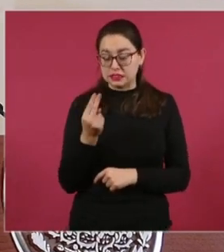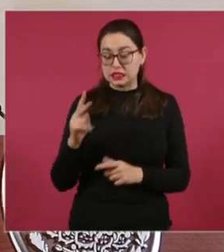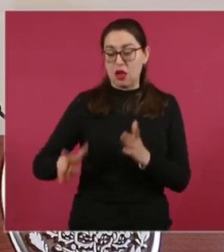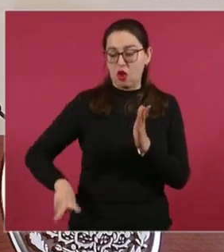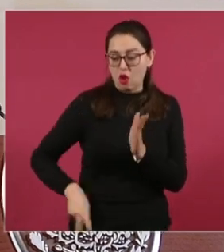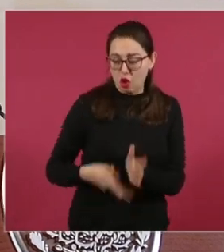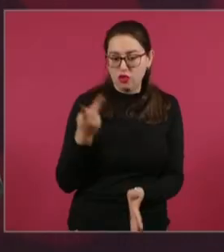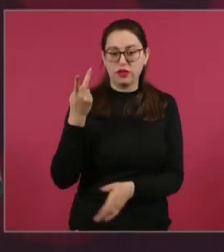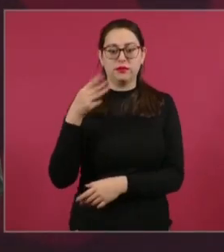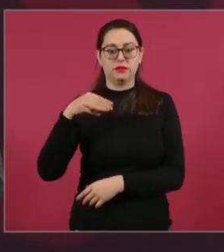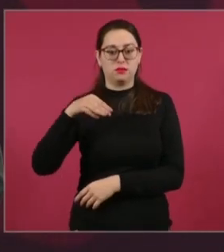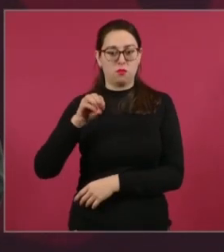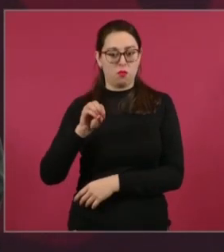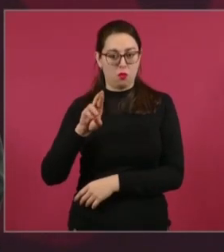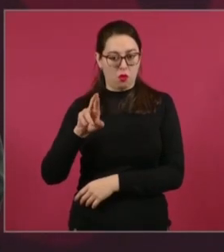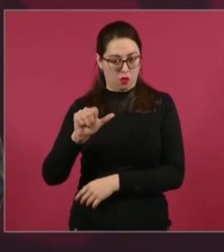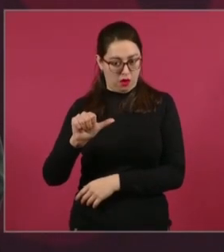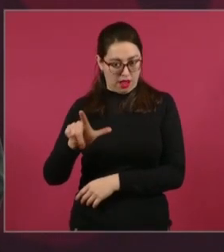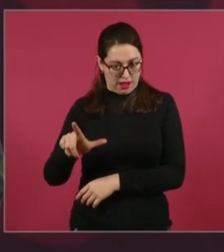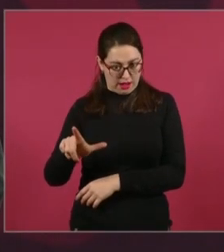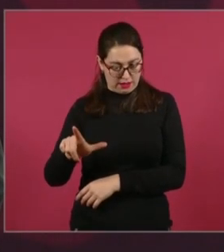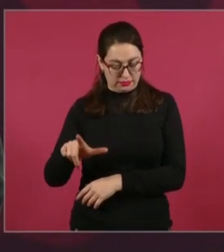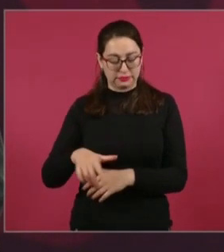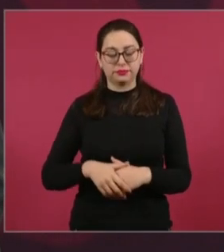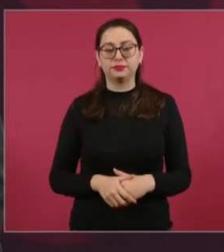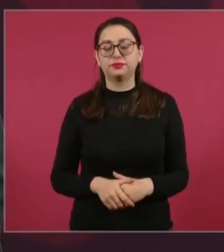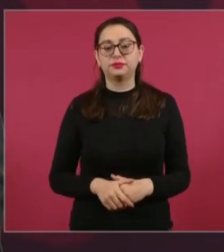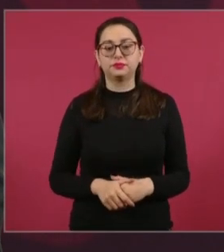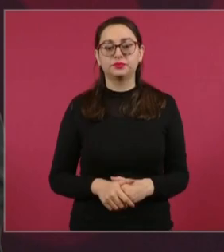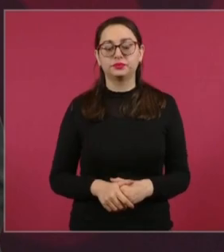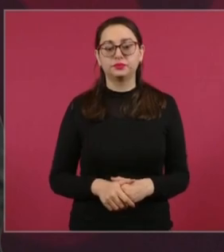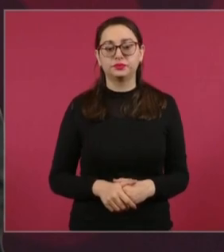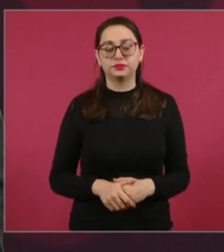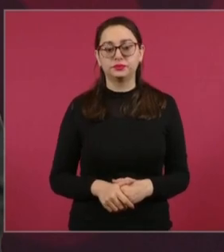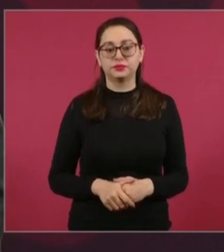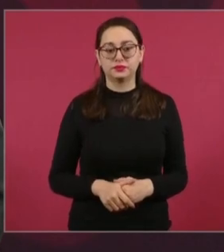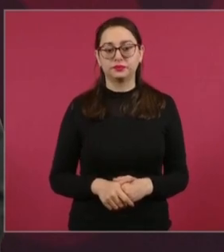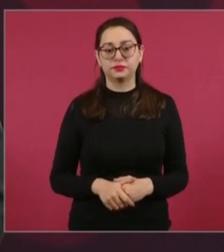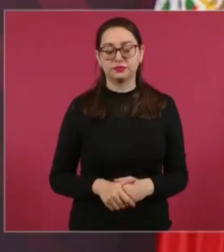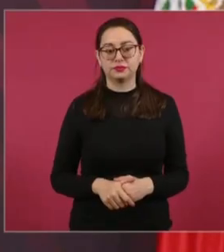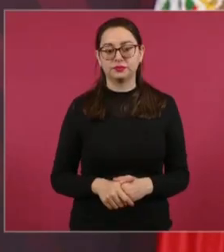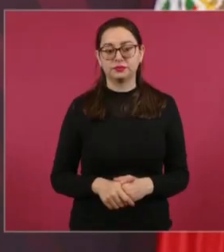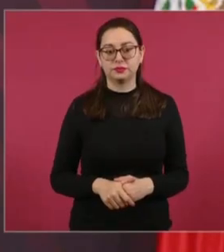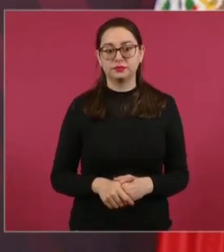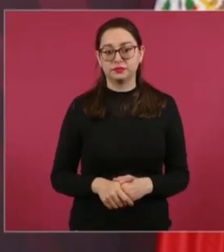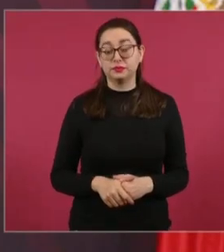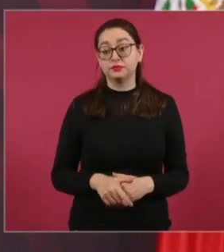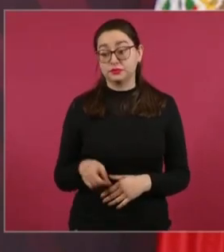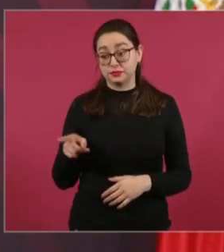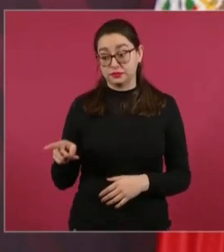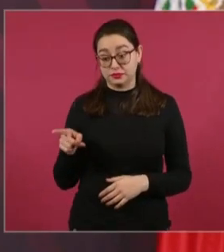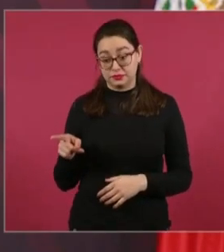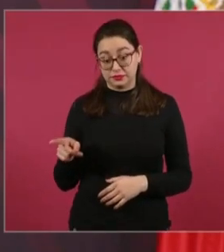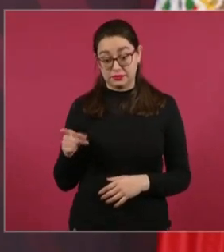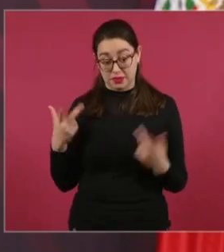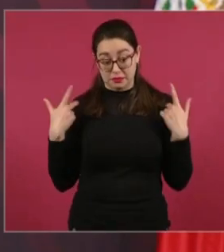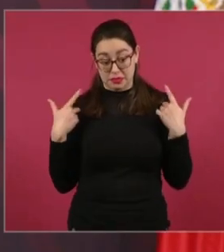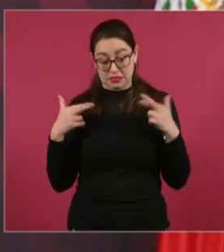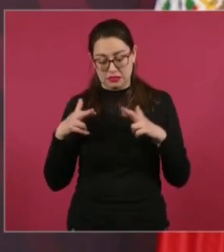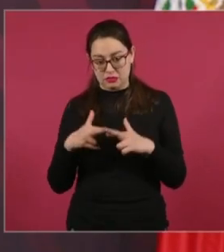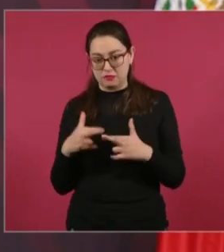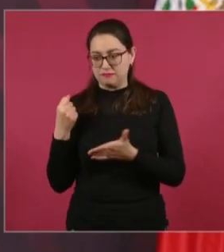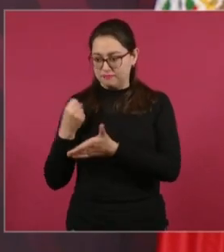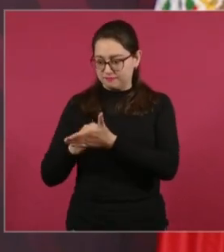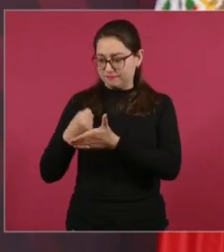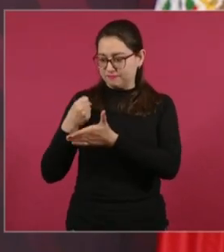moral y Samuel traía eso. Entonces,